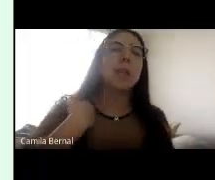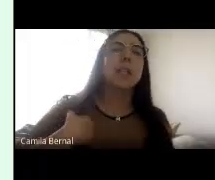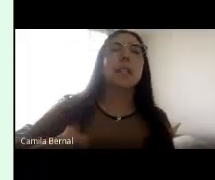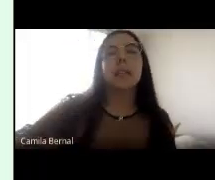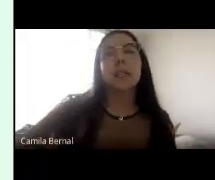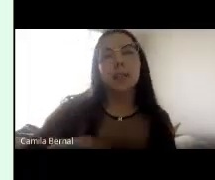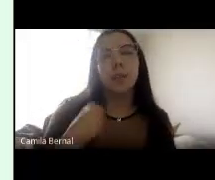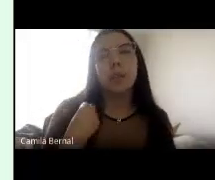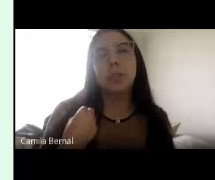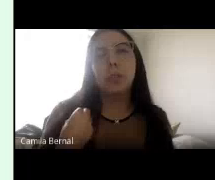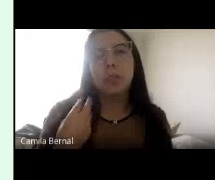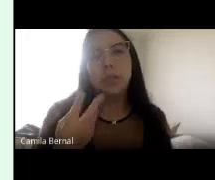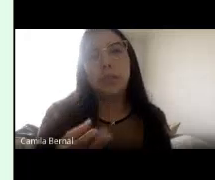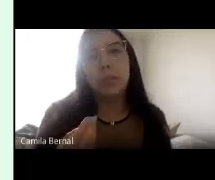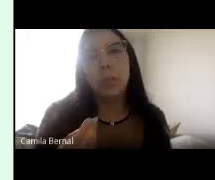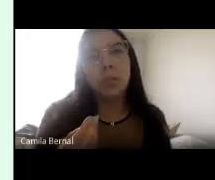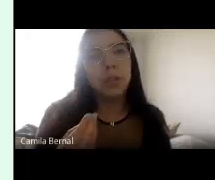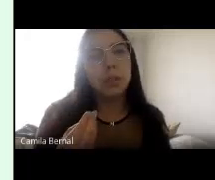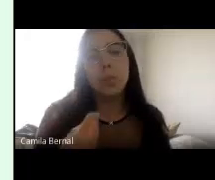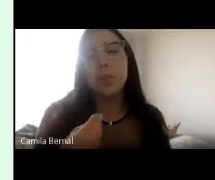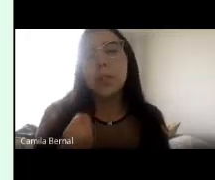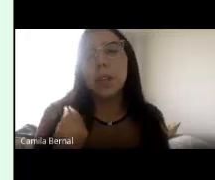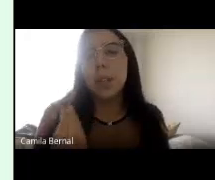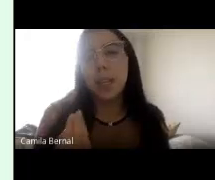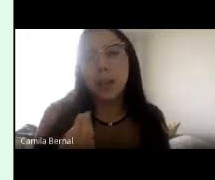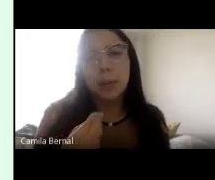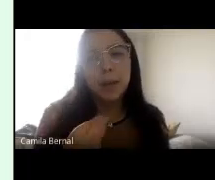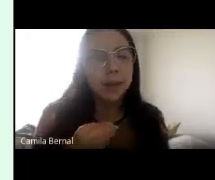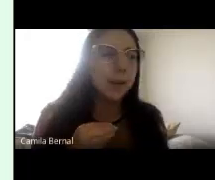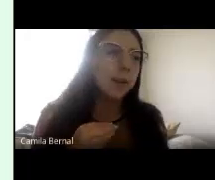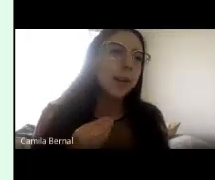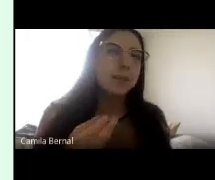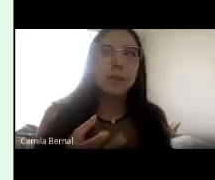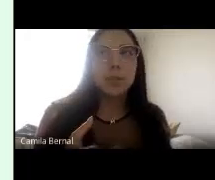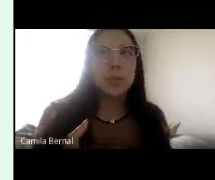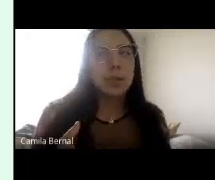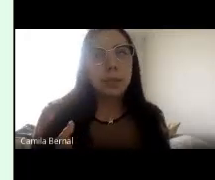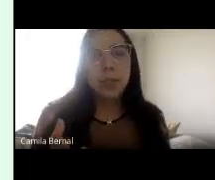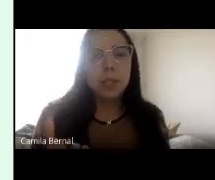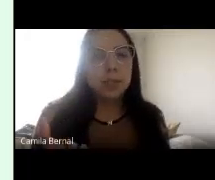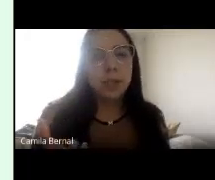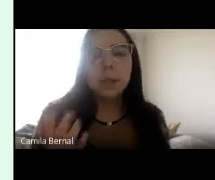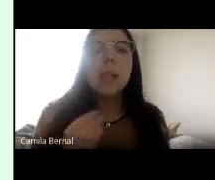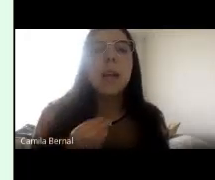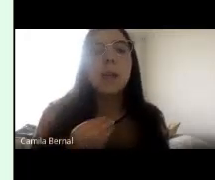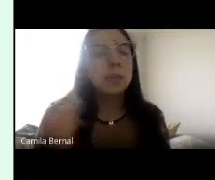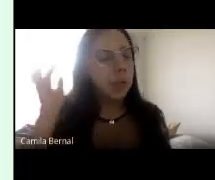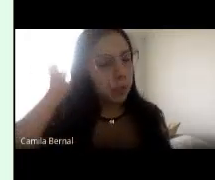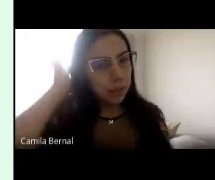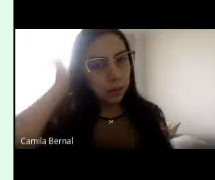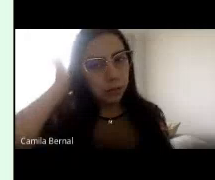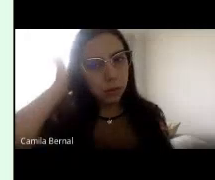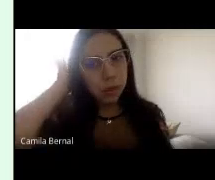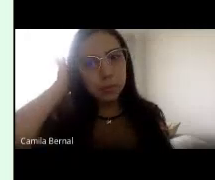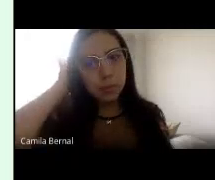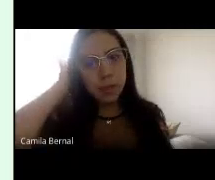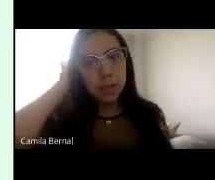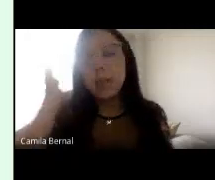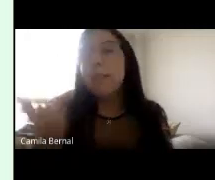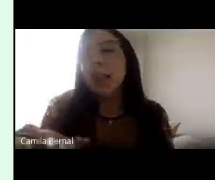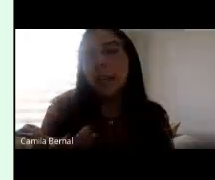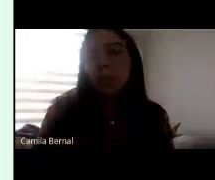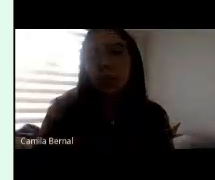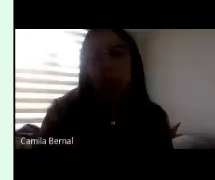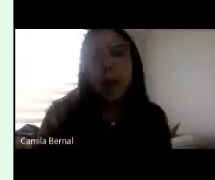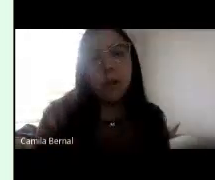pues imagínense cuánto costos y cuánto tiempo se requiere hervir a, no sé, muchísima cantidad de agua utilizándolo